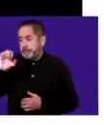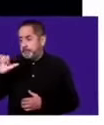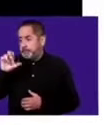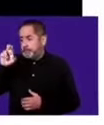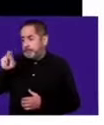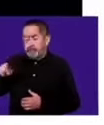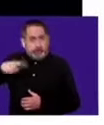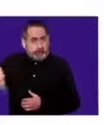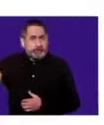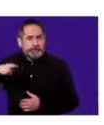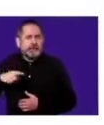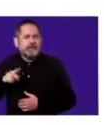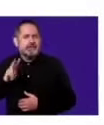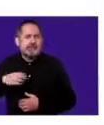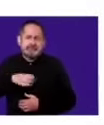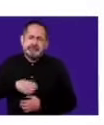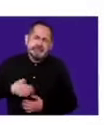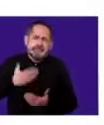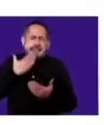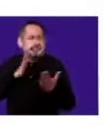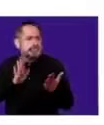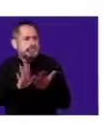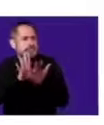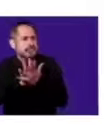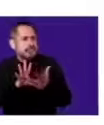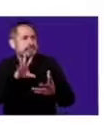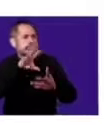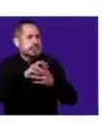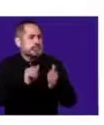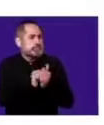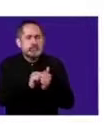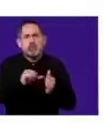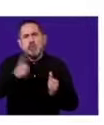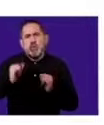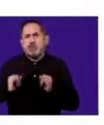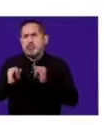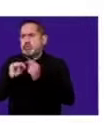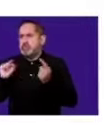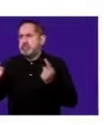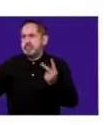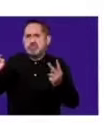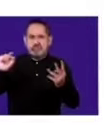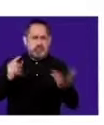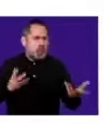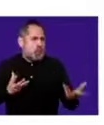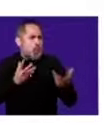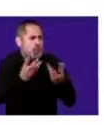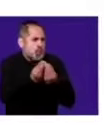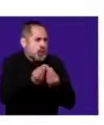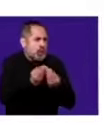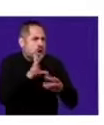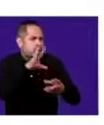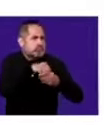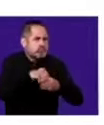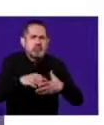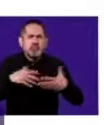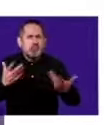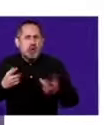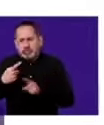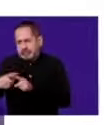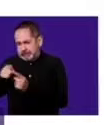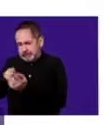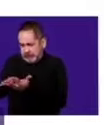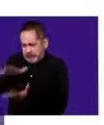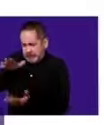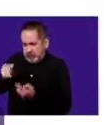el que la Suprema Corte de Justicia de la Nación se complace en participar, junto con otras instituciones de nuestro país, por medio